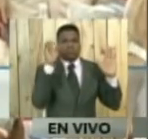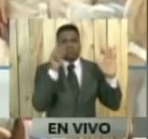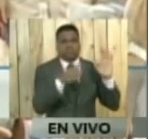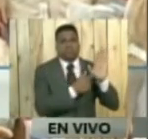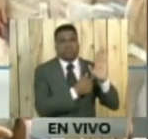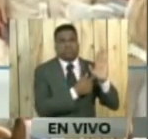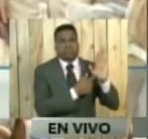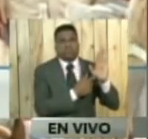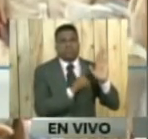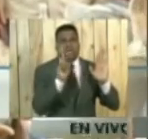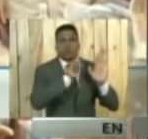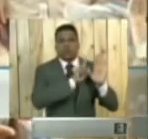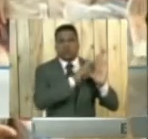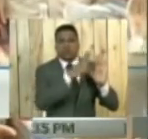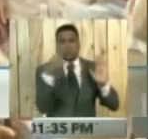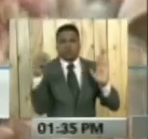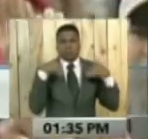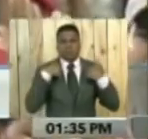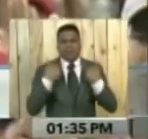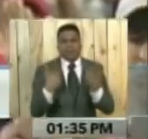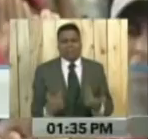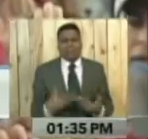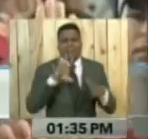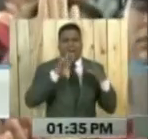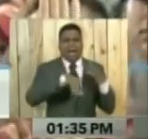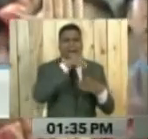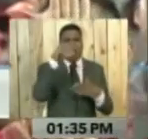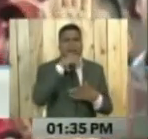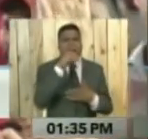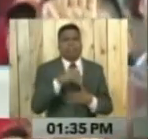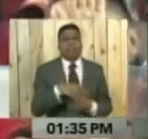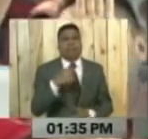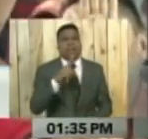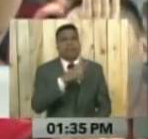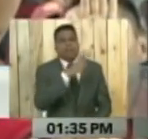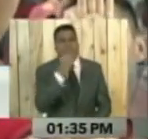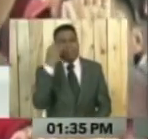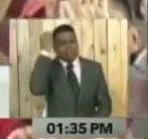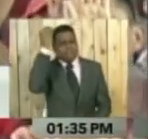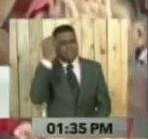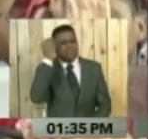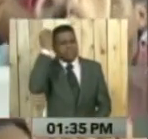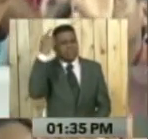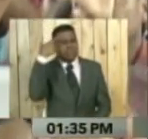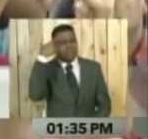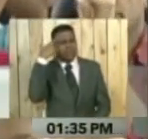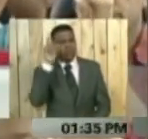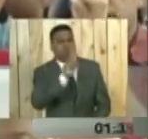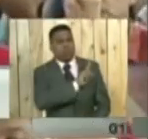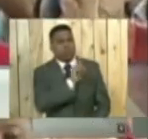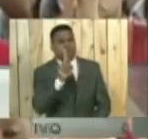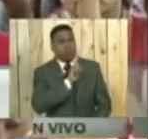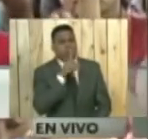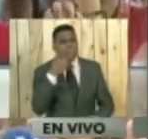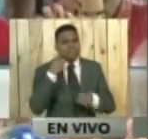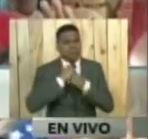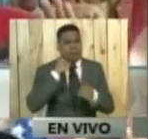que no descansaré mi alma, mis pensamientos, ni mis acciones,